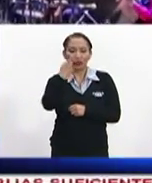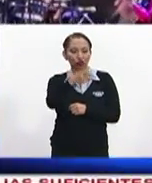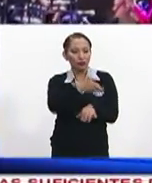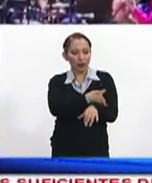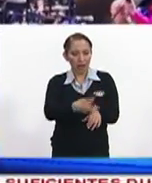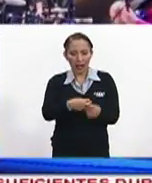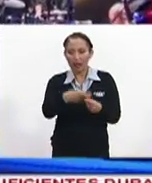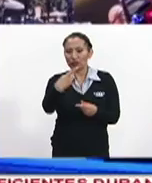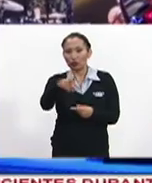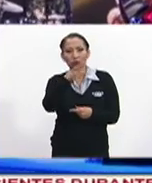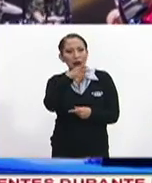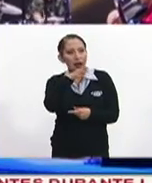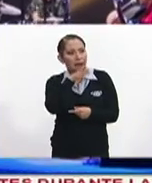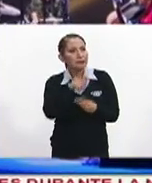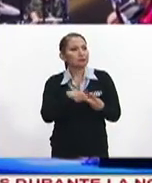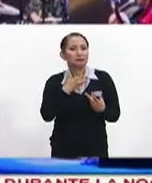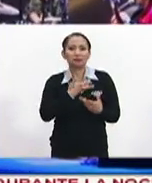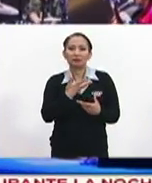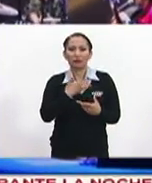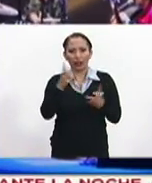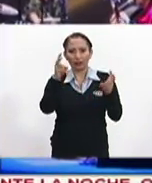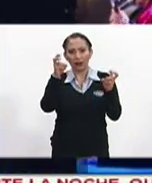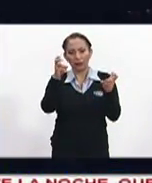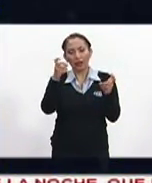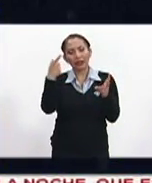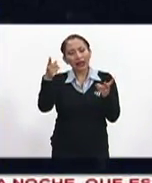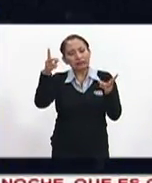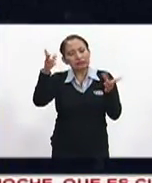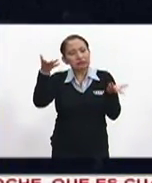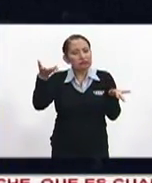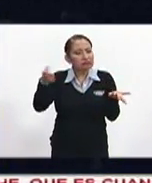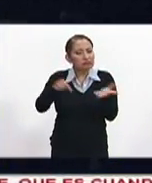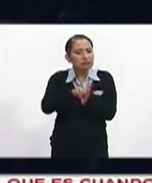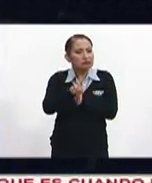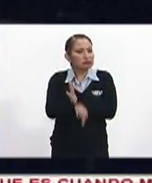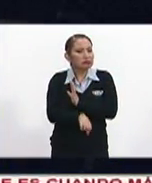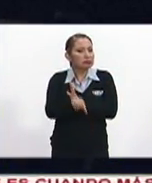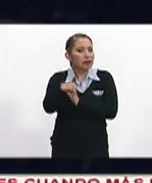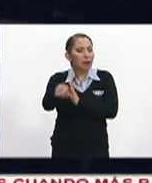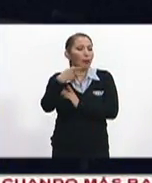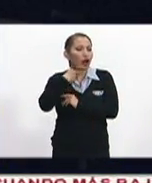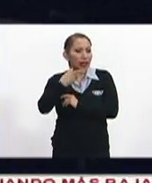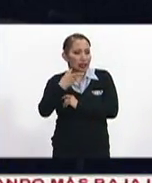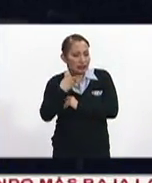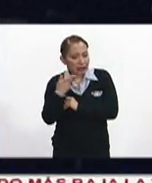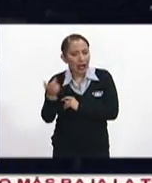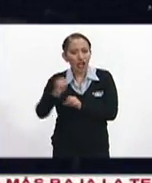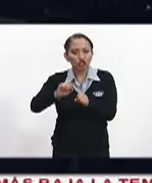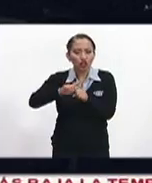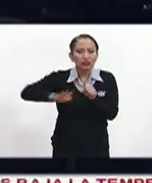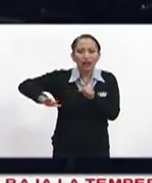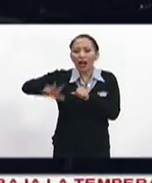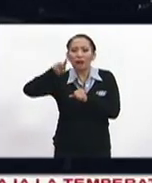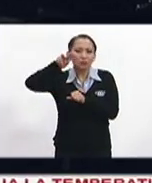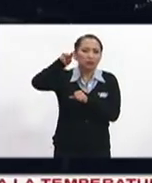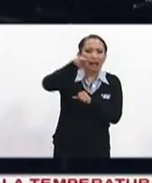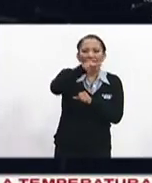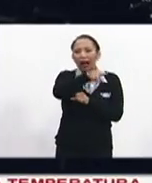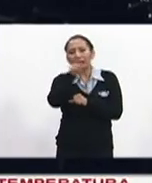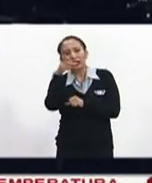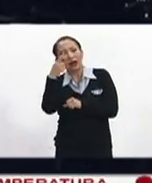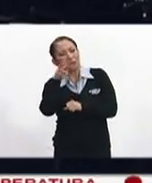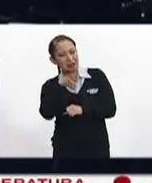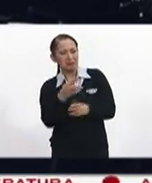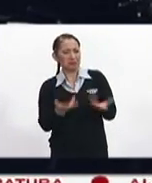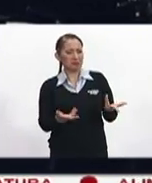De su papá. Tiene temas que hablan de cuestiones políticas, ¿no? Sociales, ¿no? De lo que a ella le